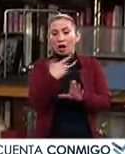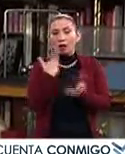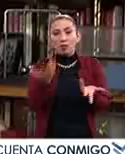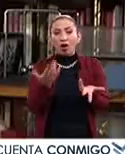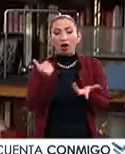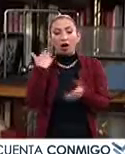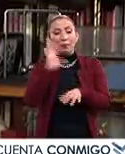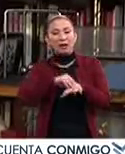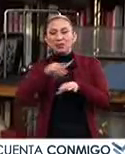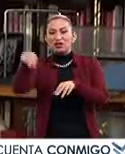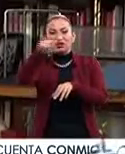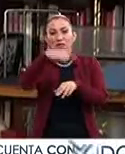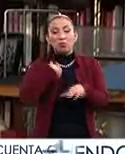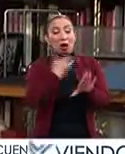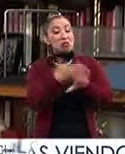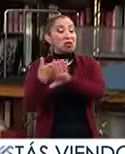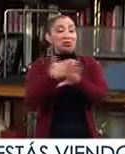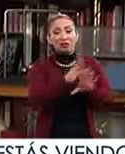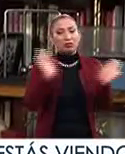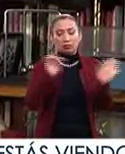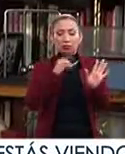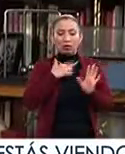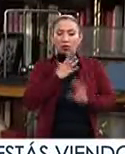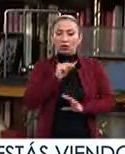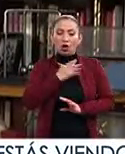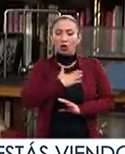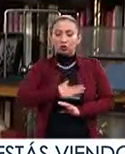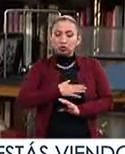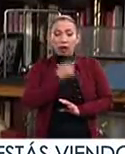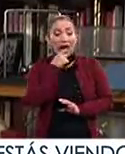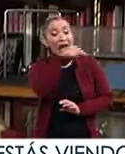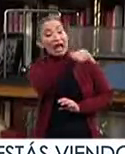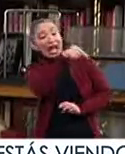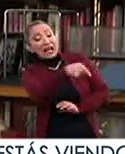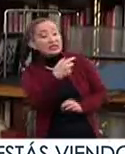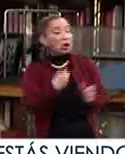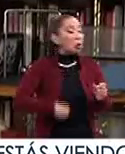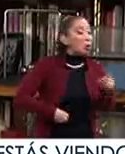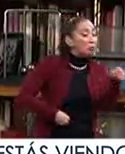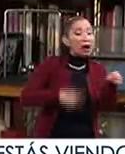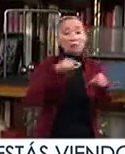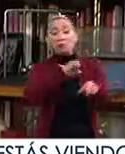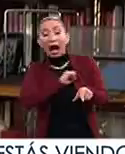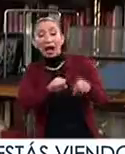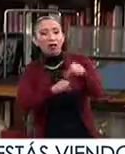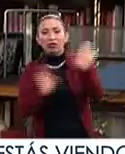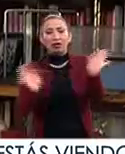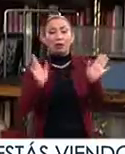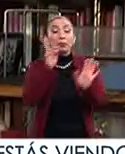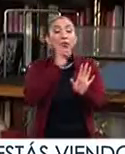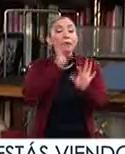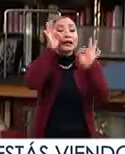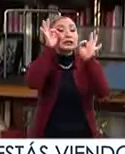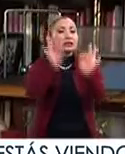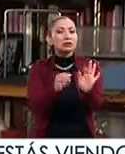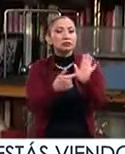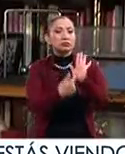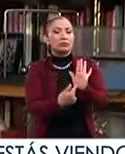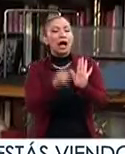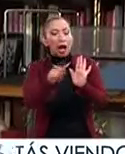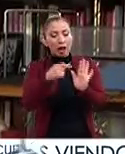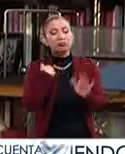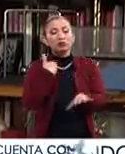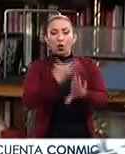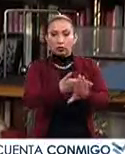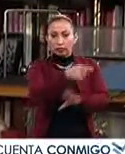perniciosa, ¿no? Así es. Y sería muy injusto de repente decir, aquí está esto, no. pruebas. Y si hay pruebas, entonces sí,